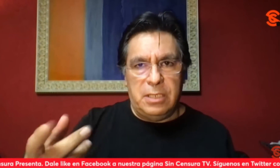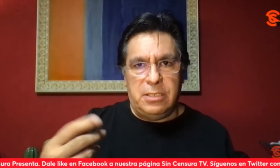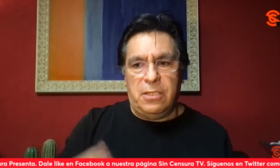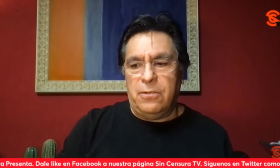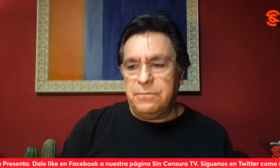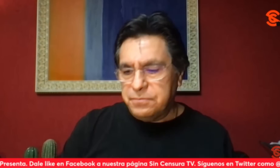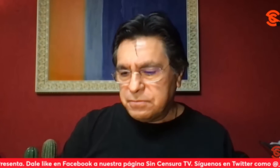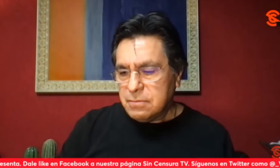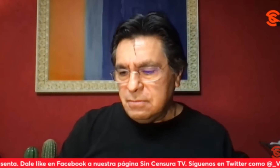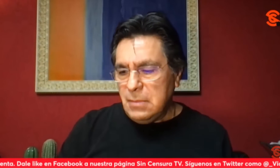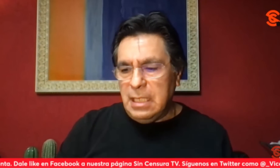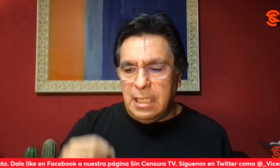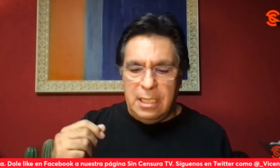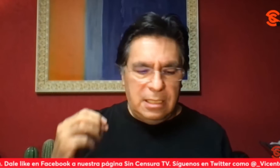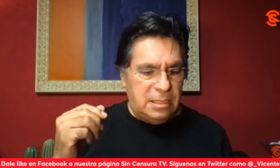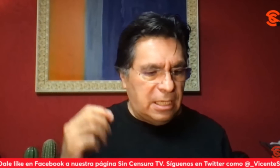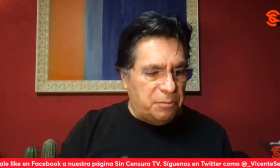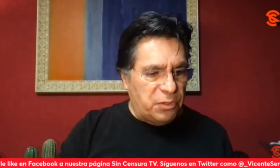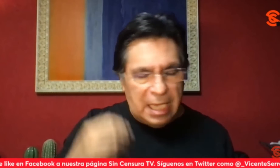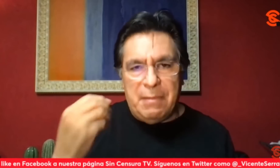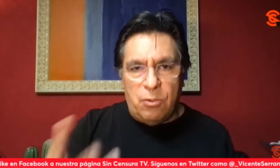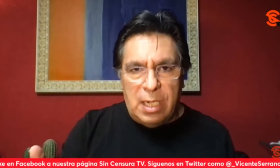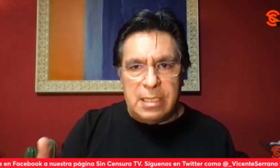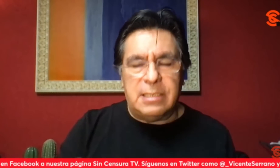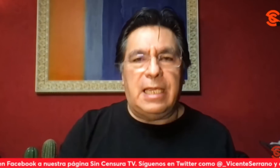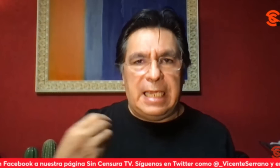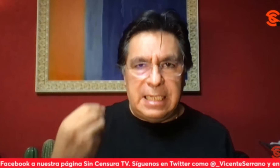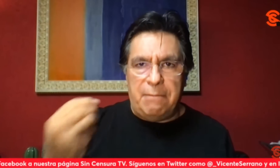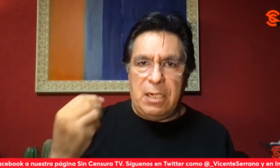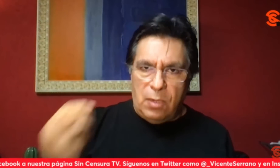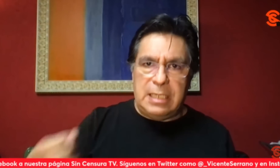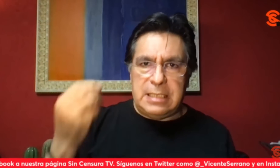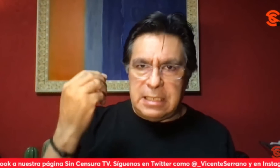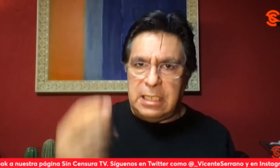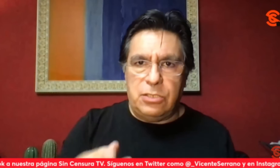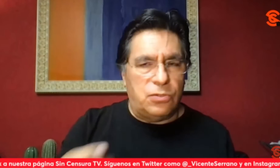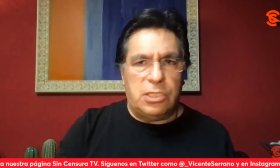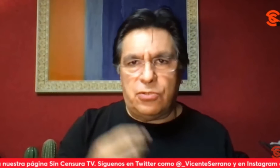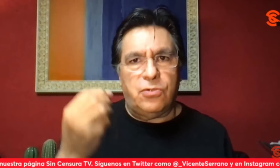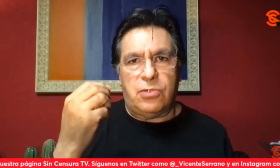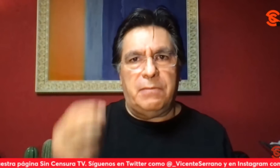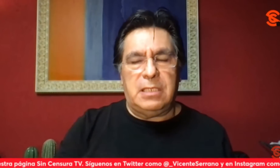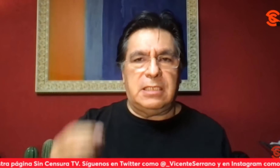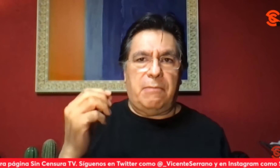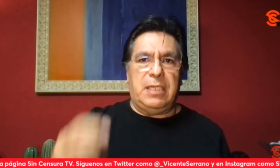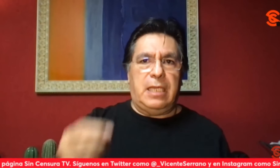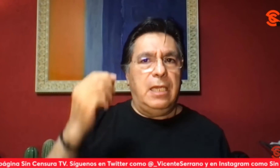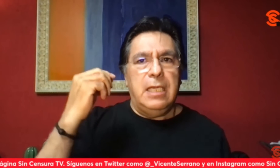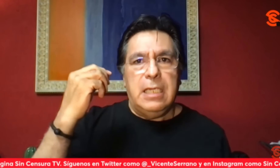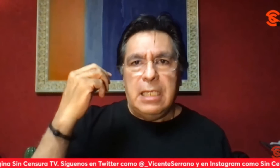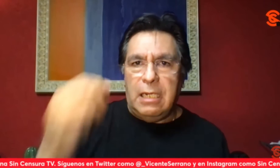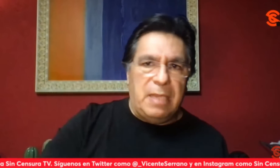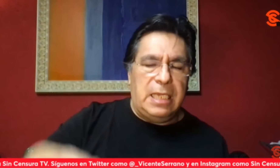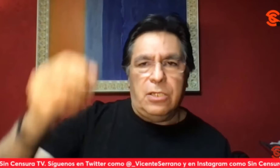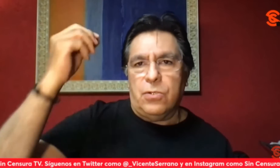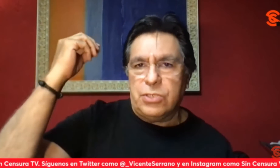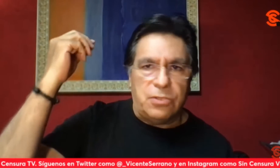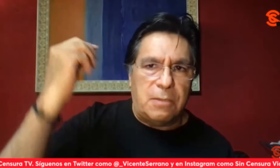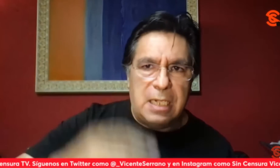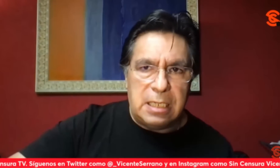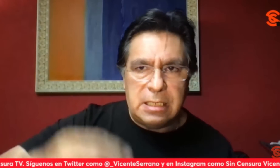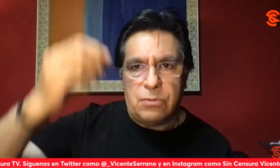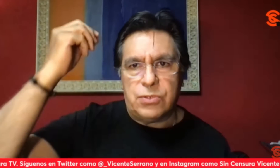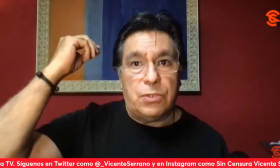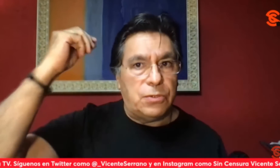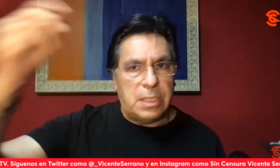argot periodístico, porque hay ya manuales escritos, y esto no solamente se aplica en México,